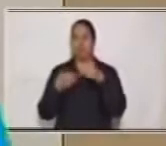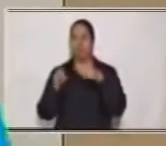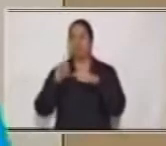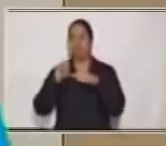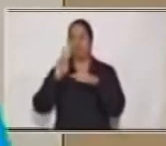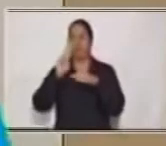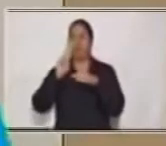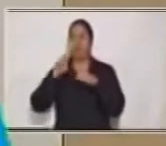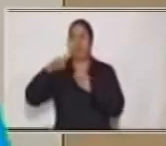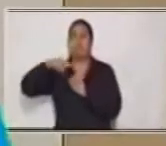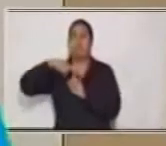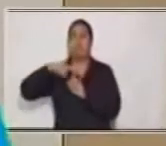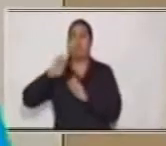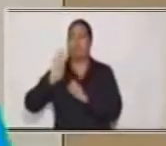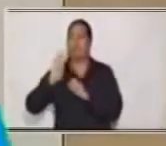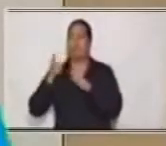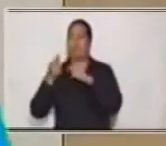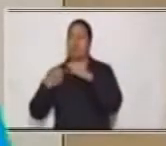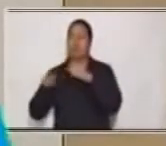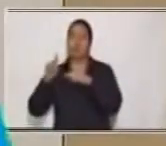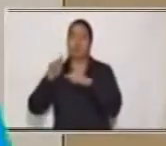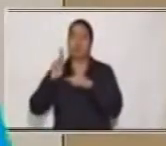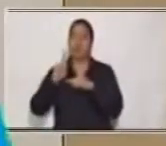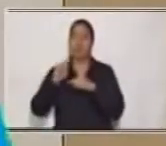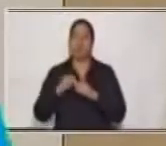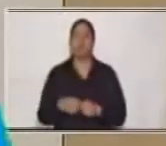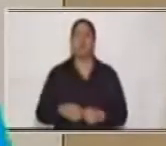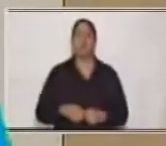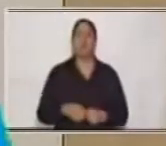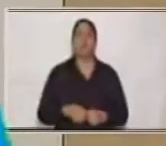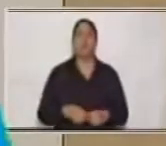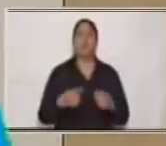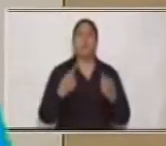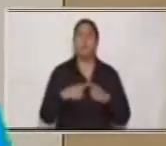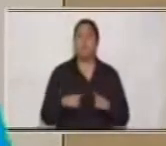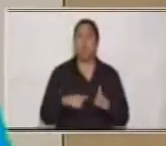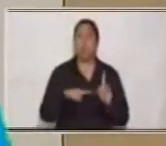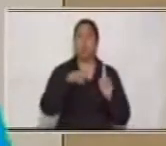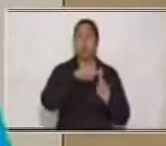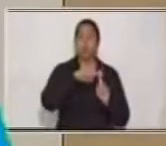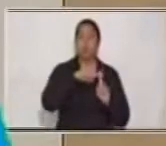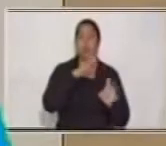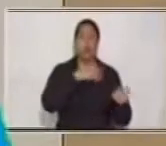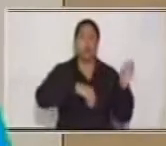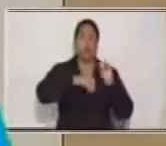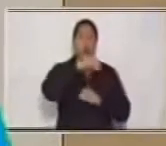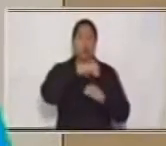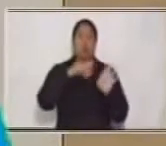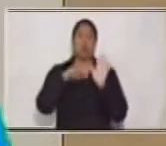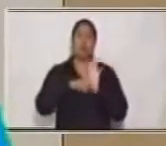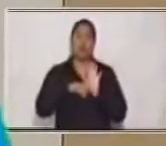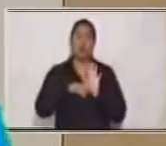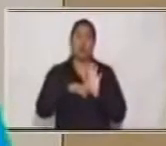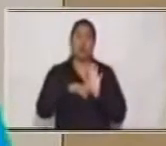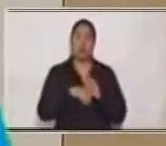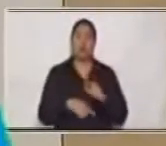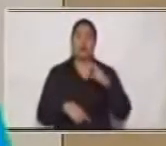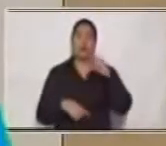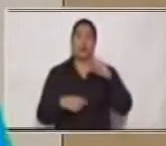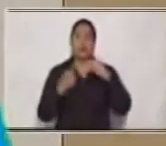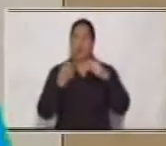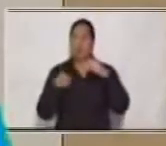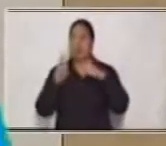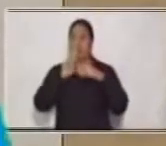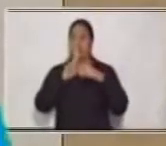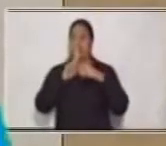B. Si A está sumando, lo paso a restar. Y entonces me queda C cuadrado menos